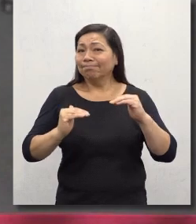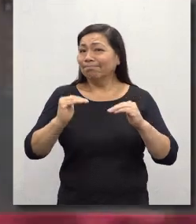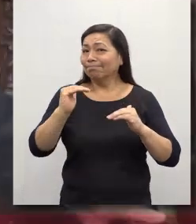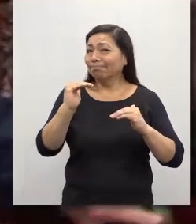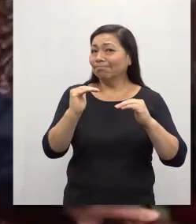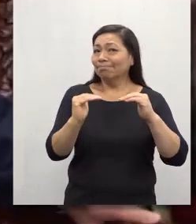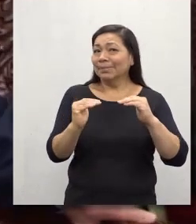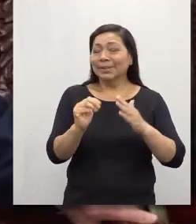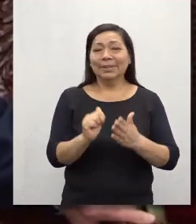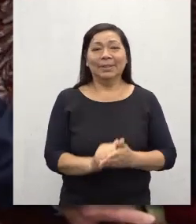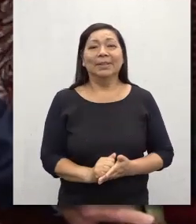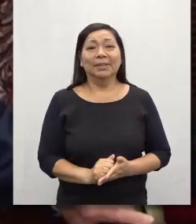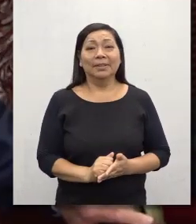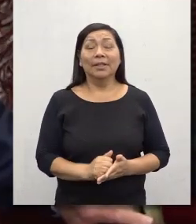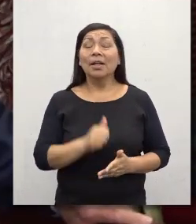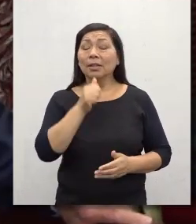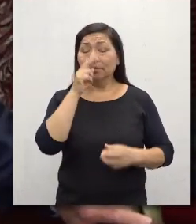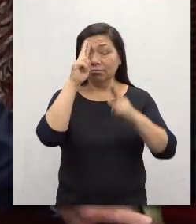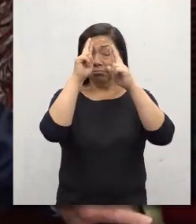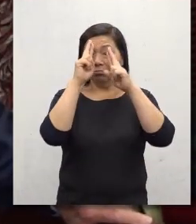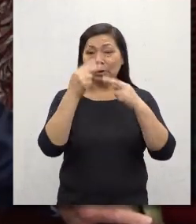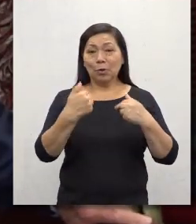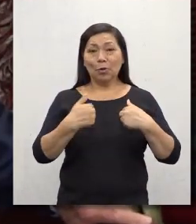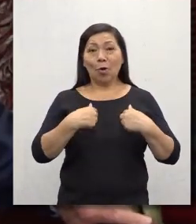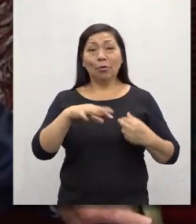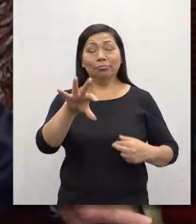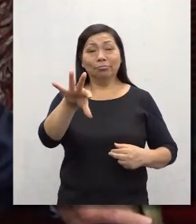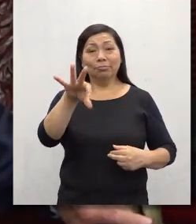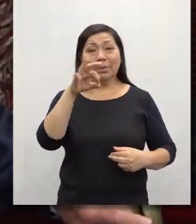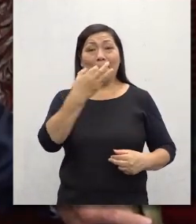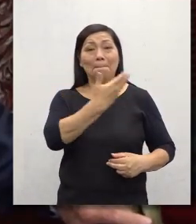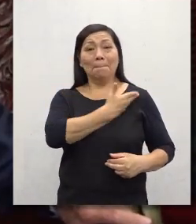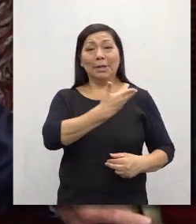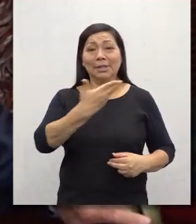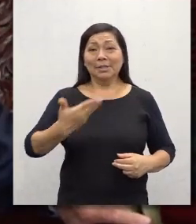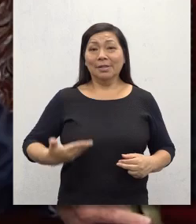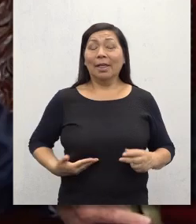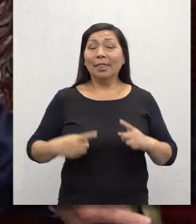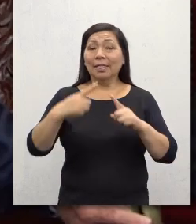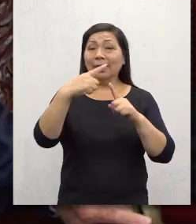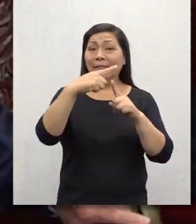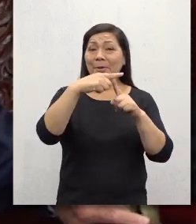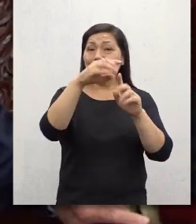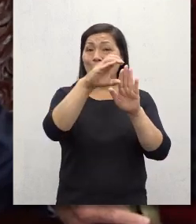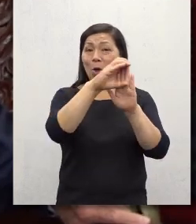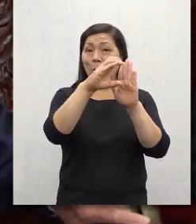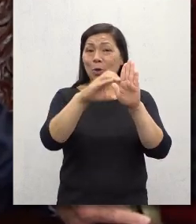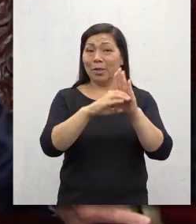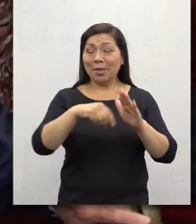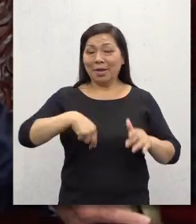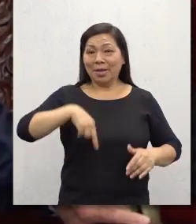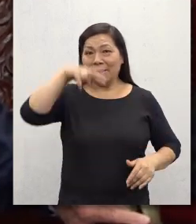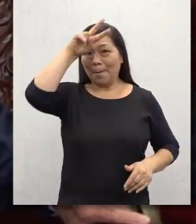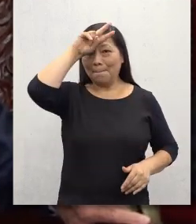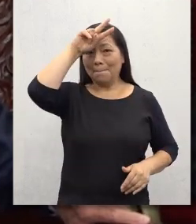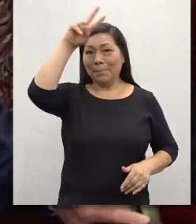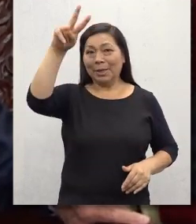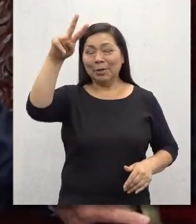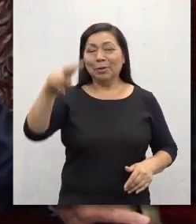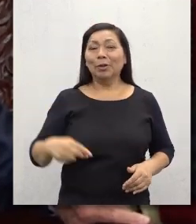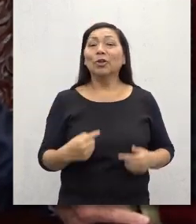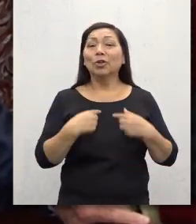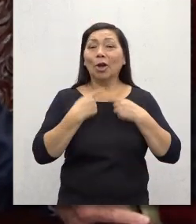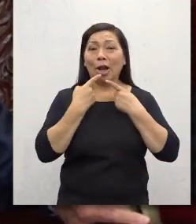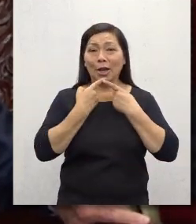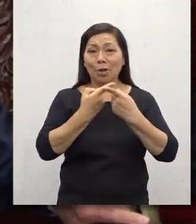equilibrio. El alto honor de haber sido elegida presidenta del máximo Tribunal de Justicia de mi país, se